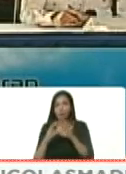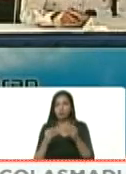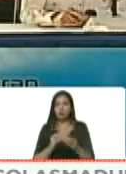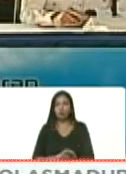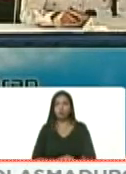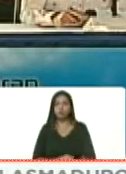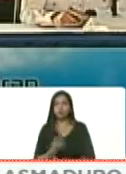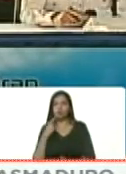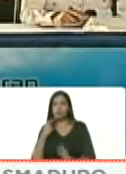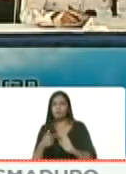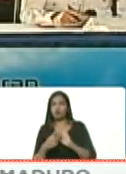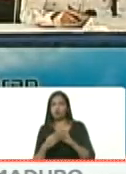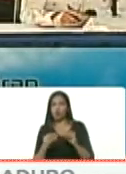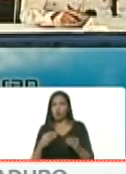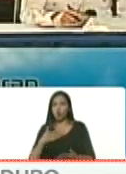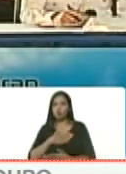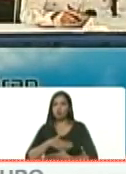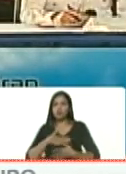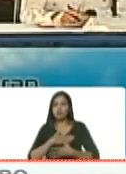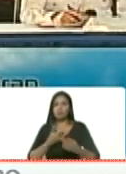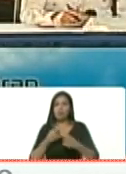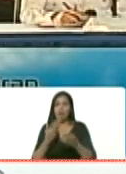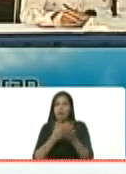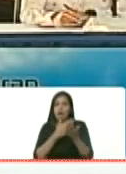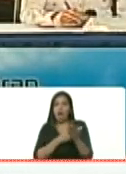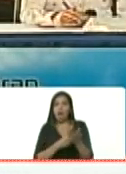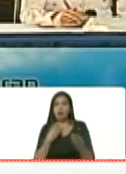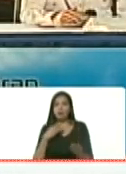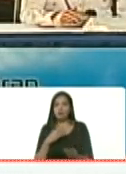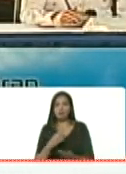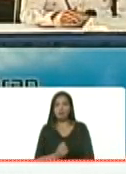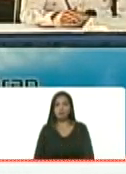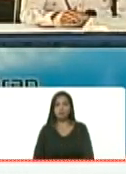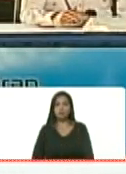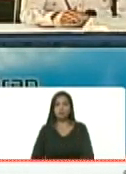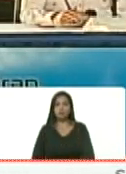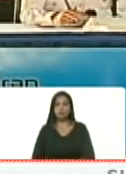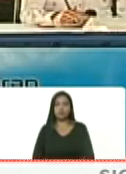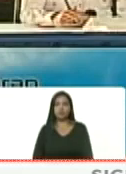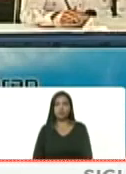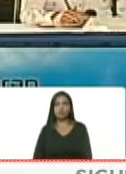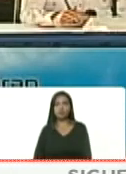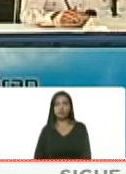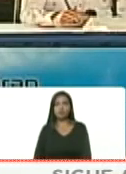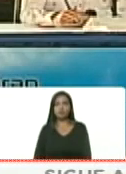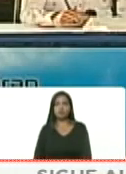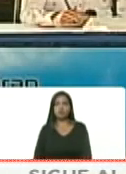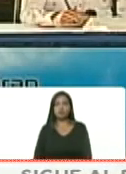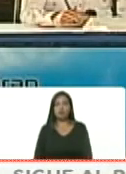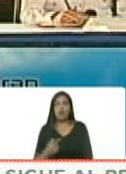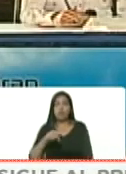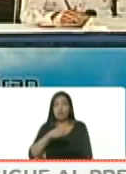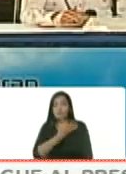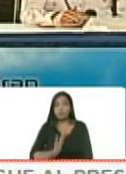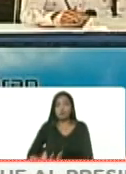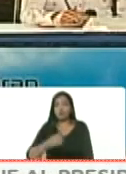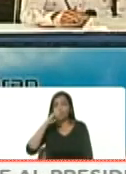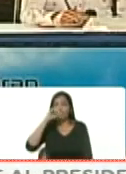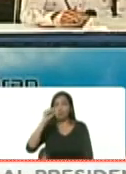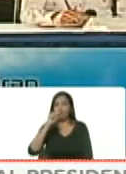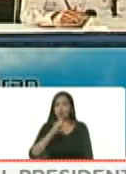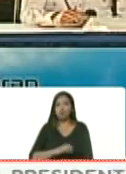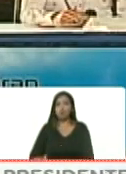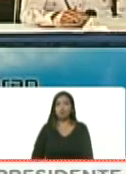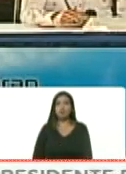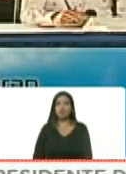visto los elementos y consideraciones expresadas anteriormente, se recomienda al ciudadano presidente de la República Bolivariana